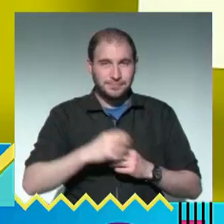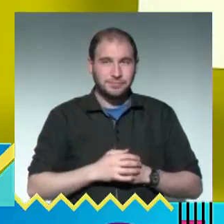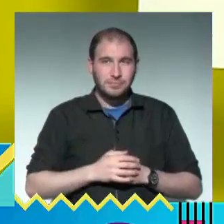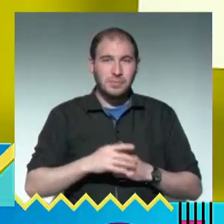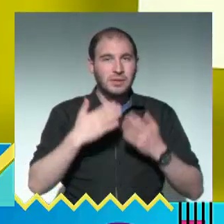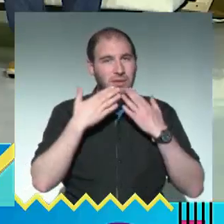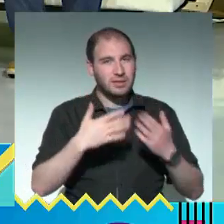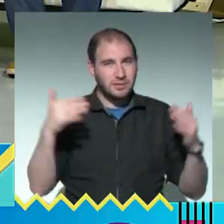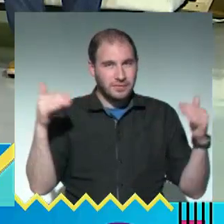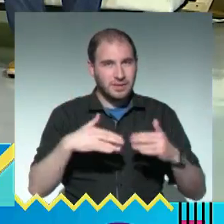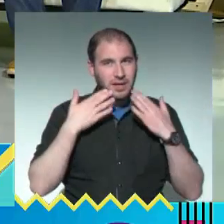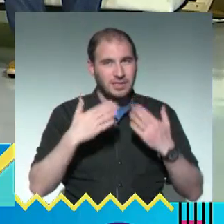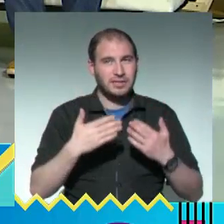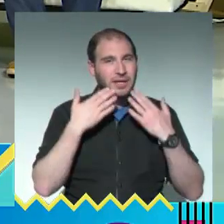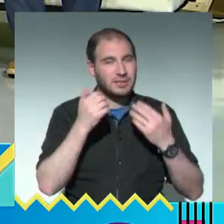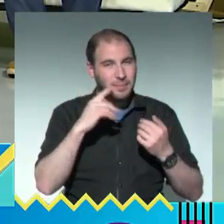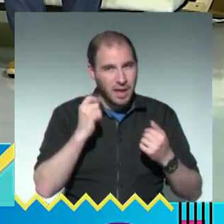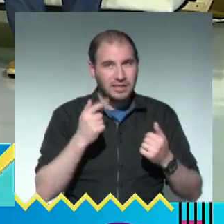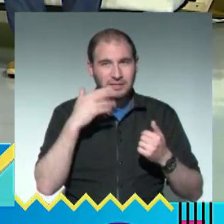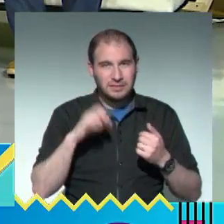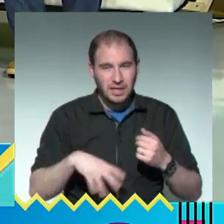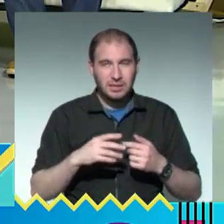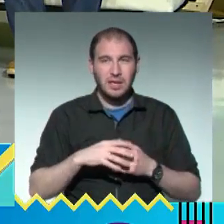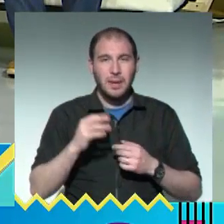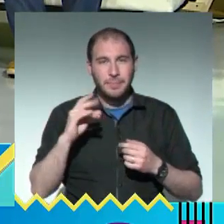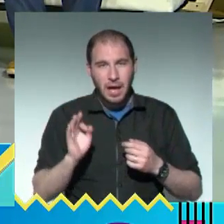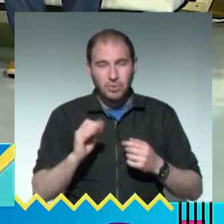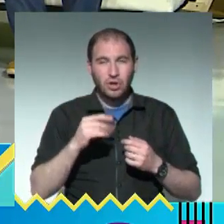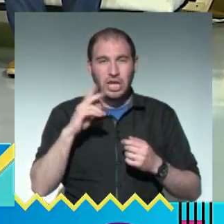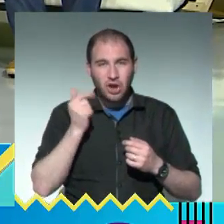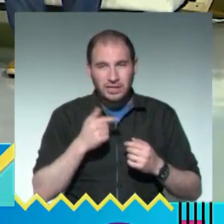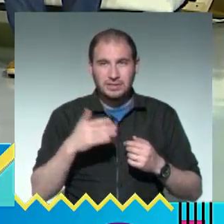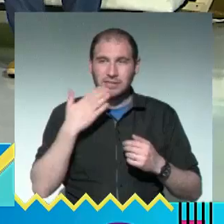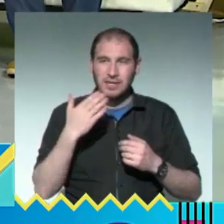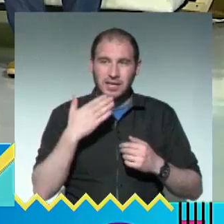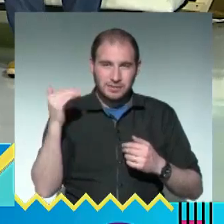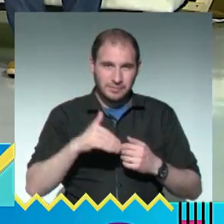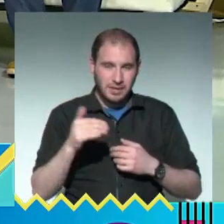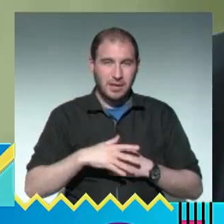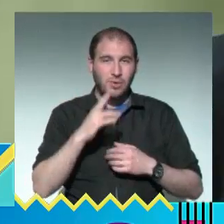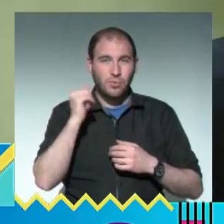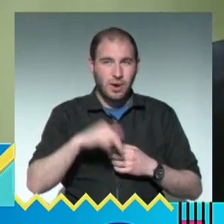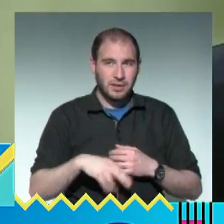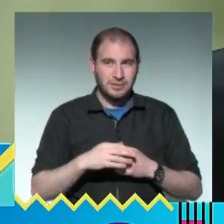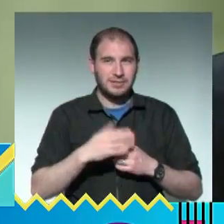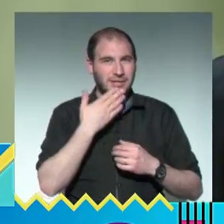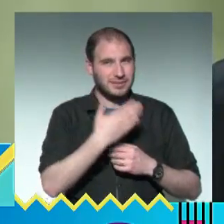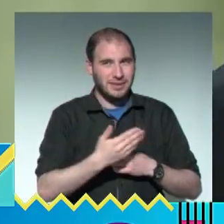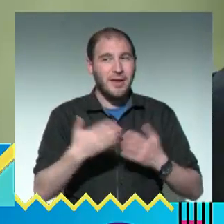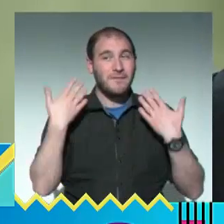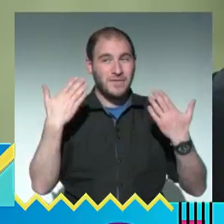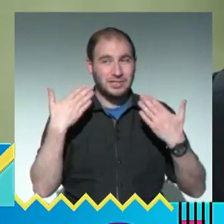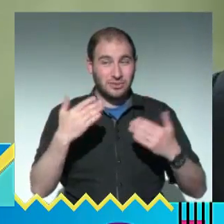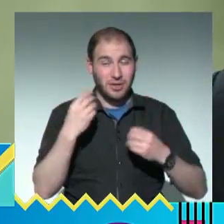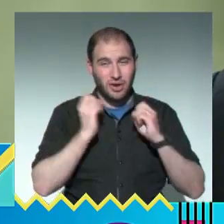Les agradezco por haber estado aquí. Muchas gracias, Amalia, Sebastián, Pablo, Nicolás, muchas gracias por haber estado presente. Juan, muchísimas gracias.